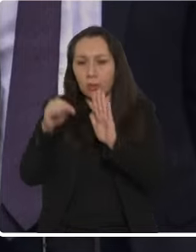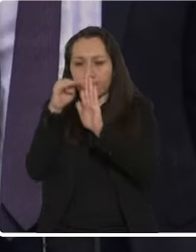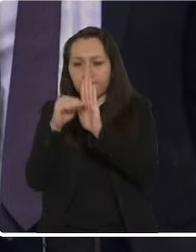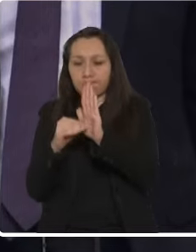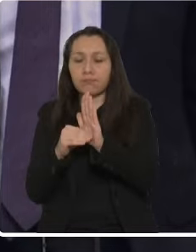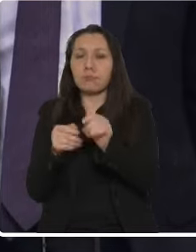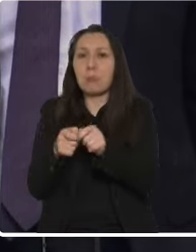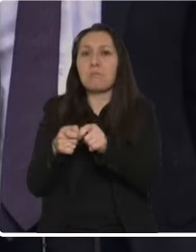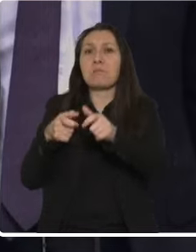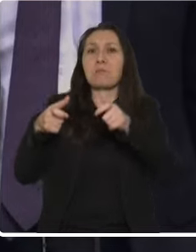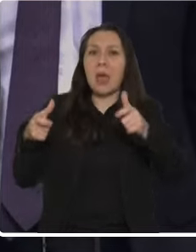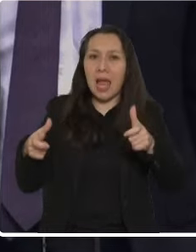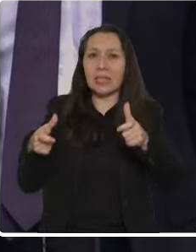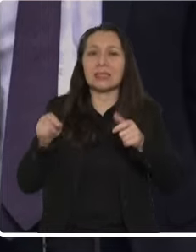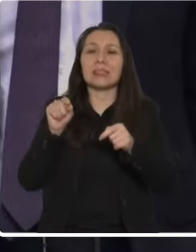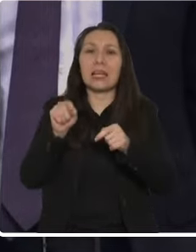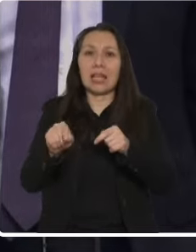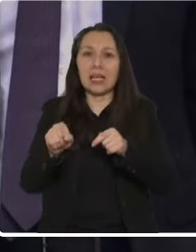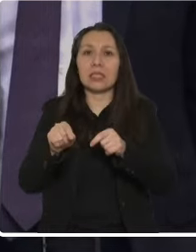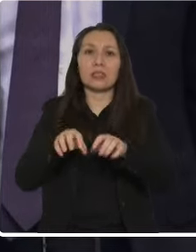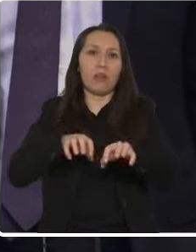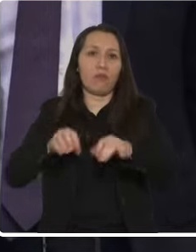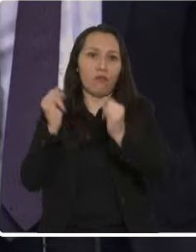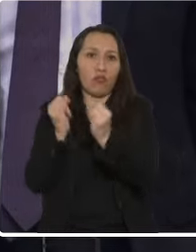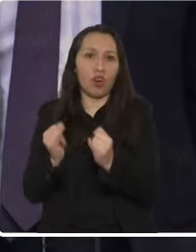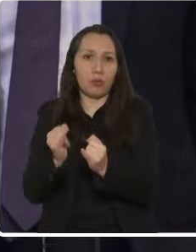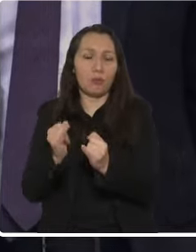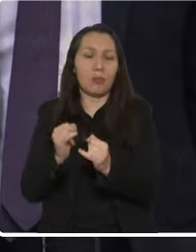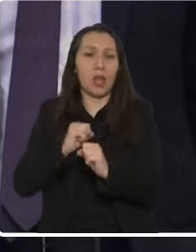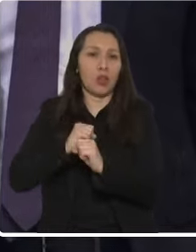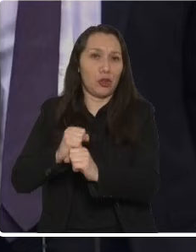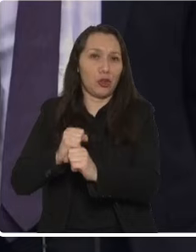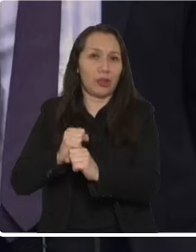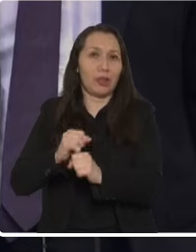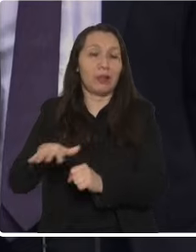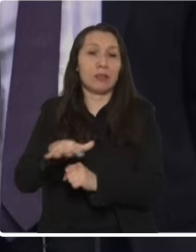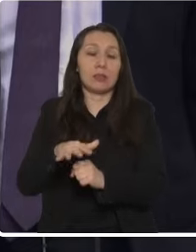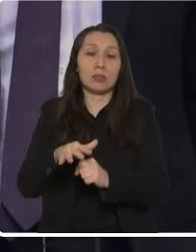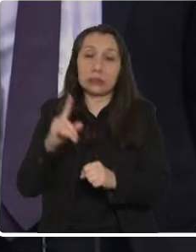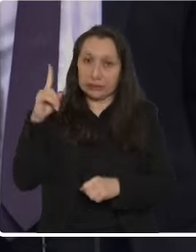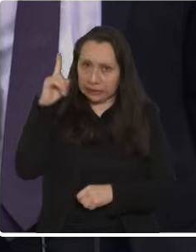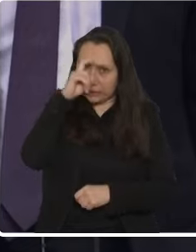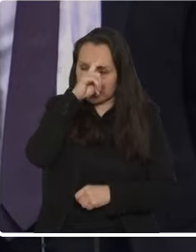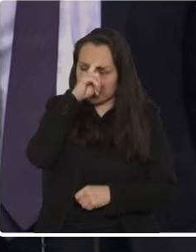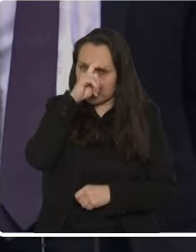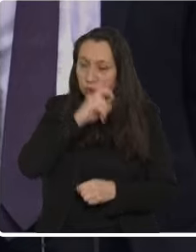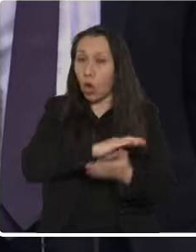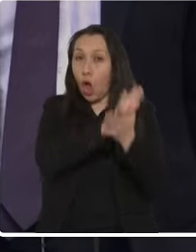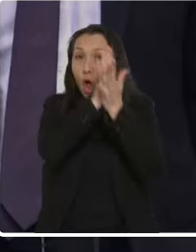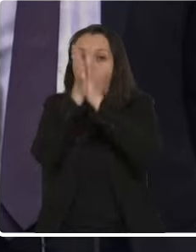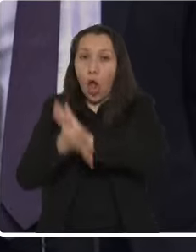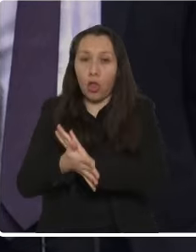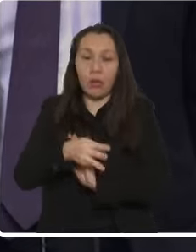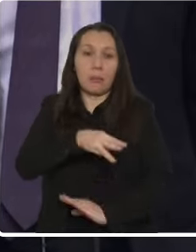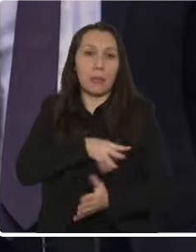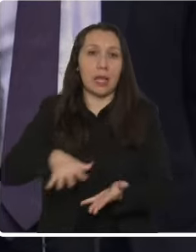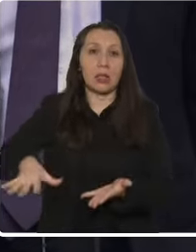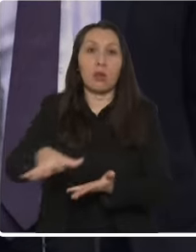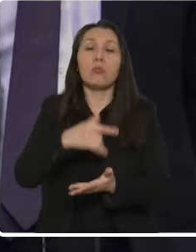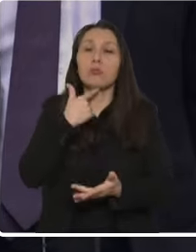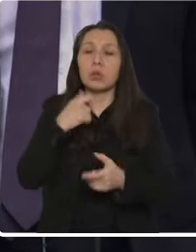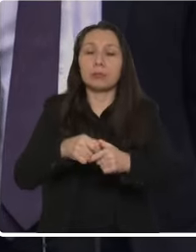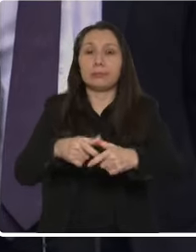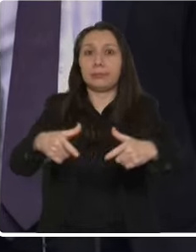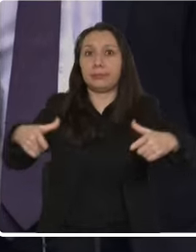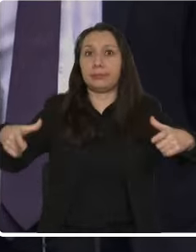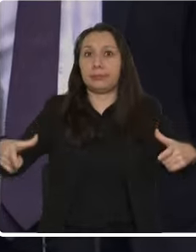poder expandir este tipo de dispositivos, que es muy complejo llevar a toda la región metropolitana por su